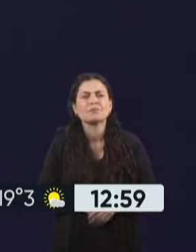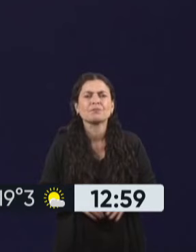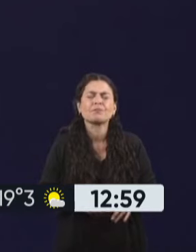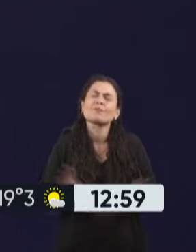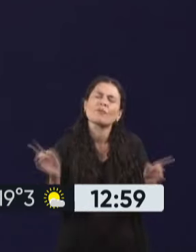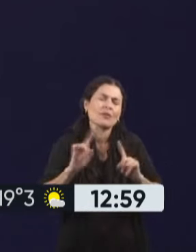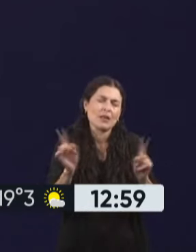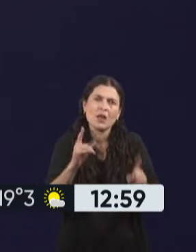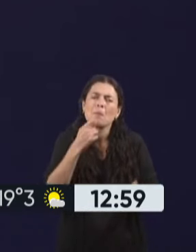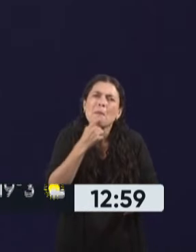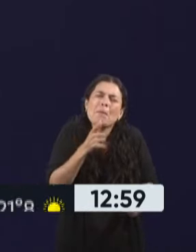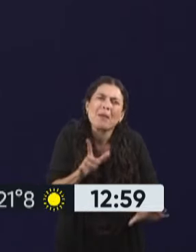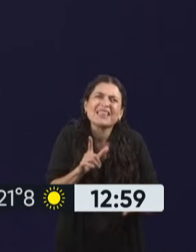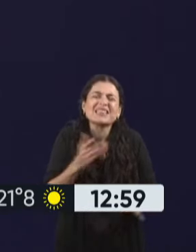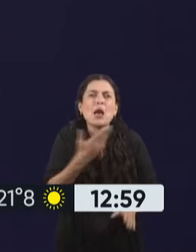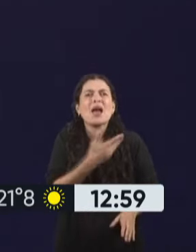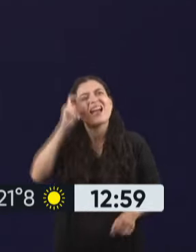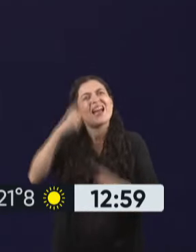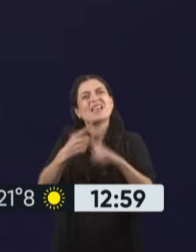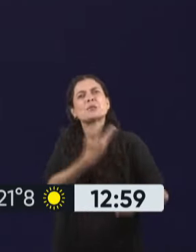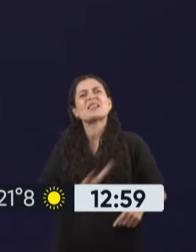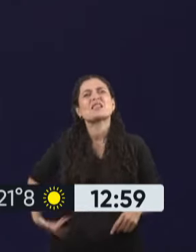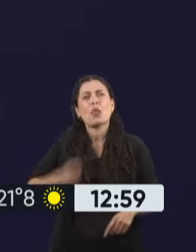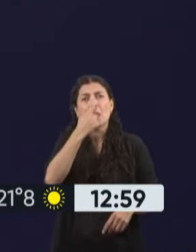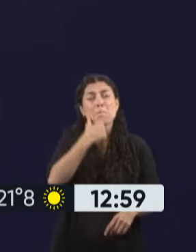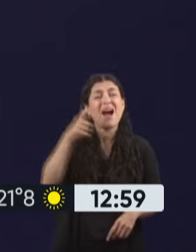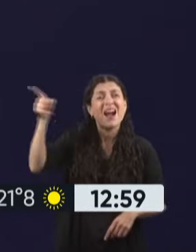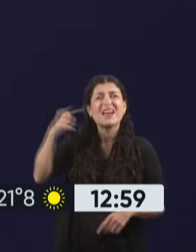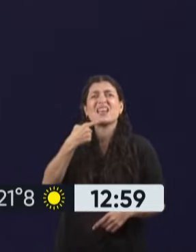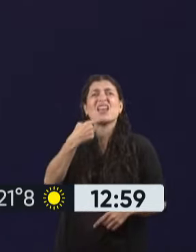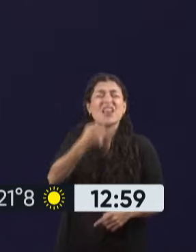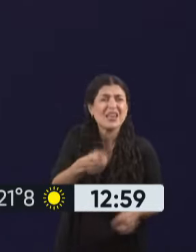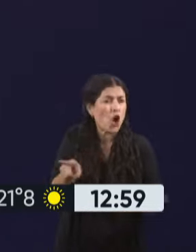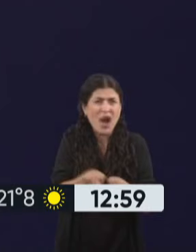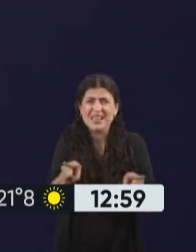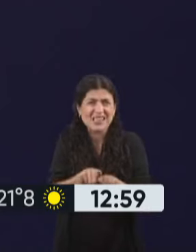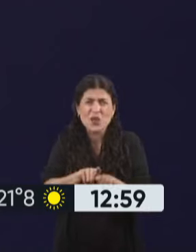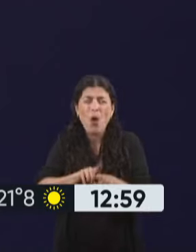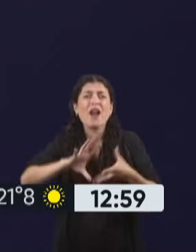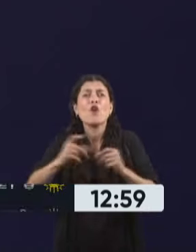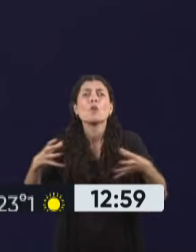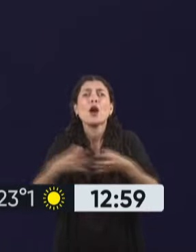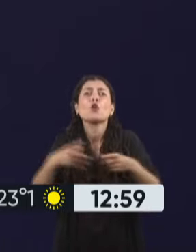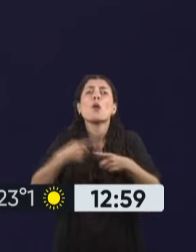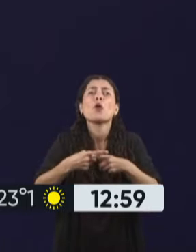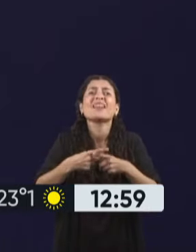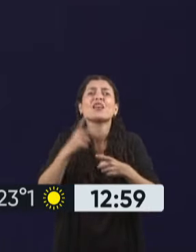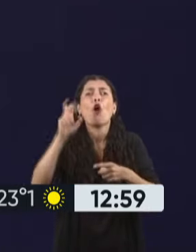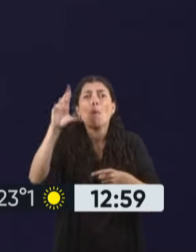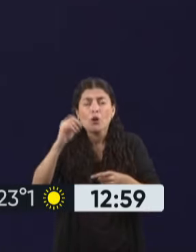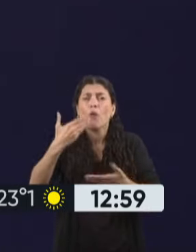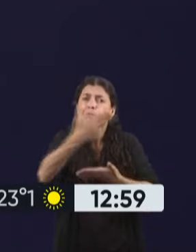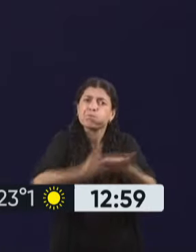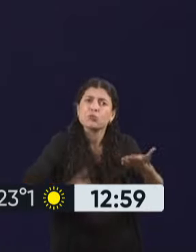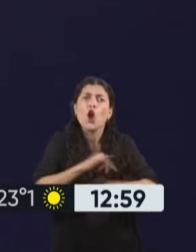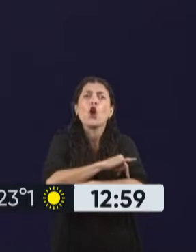ver, lo que dijo Mauricio Macri estuvo en línea o bastante en línea con el comunicado del PRO. Digo, me parece que